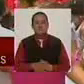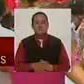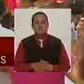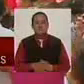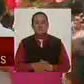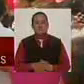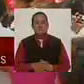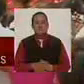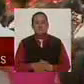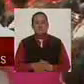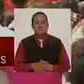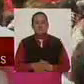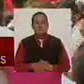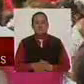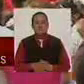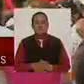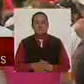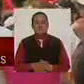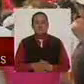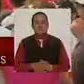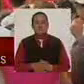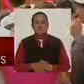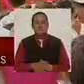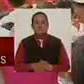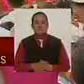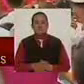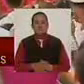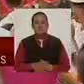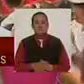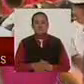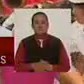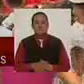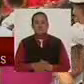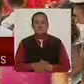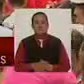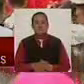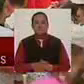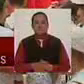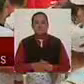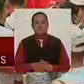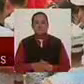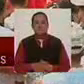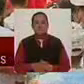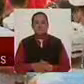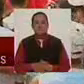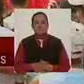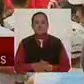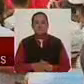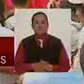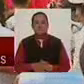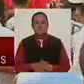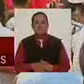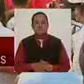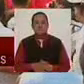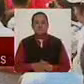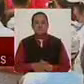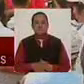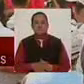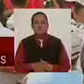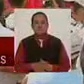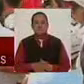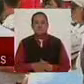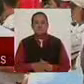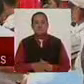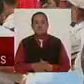Presidente, Yonchuk Nagamas Minyahu Kishwa Kachaten, Dikas, Inyam Batsat Munum Tahe Tusatahe Tabayina